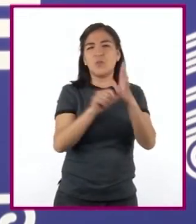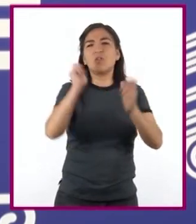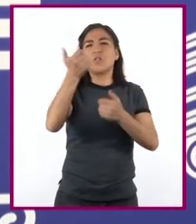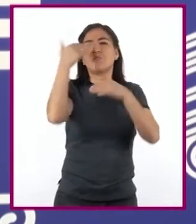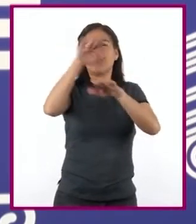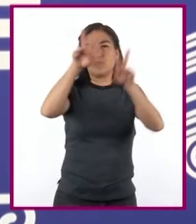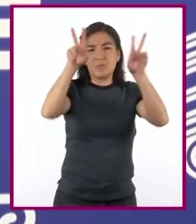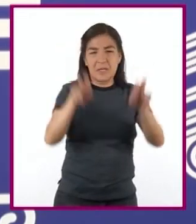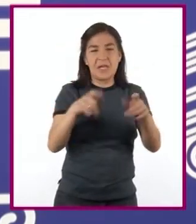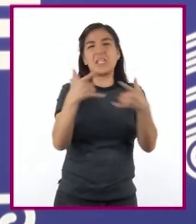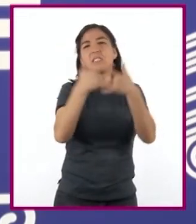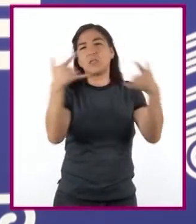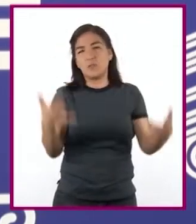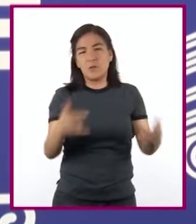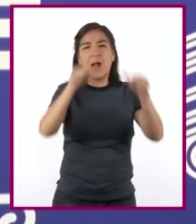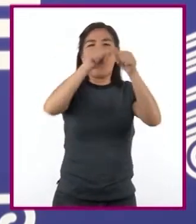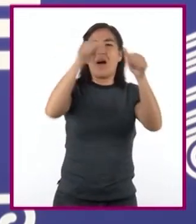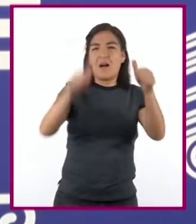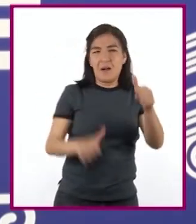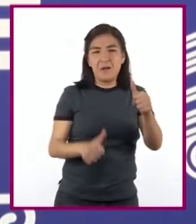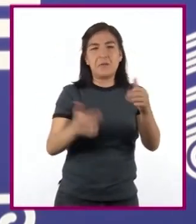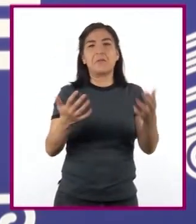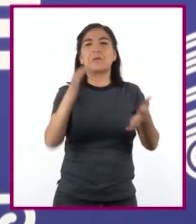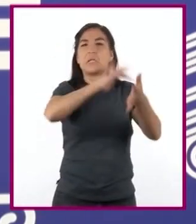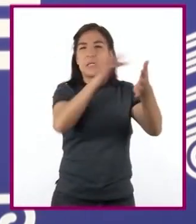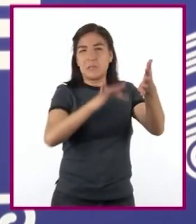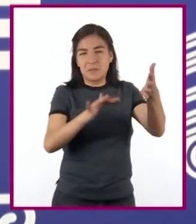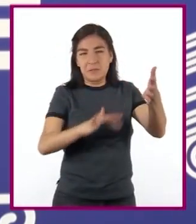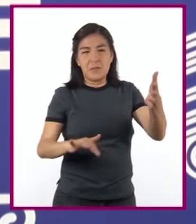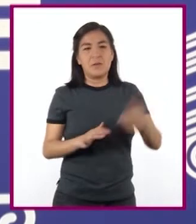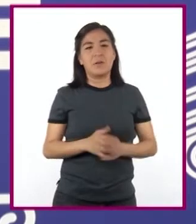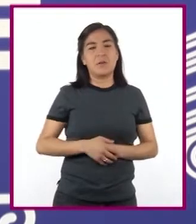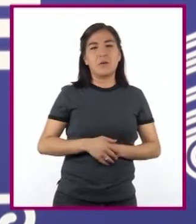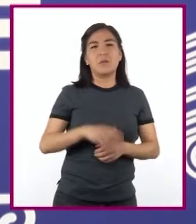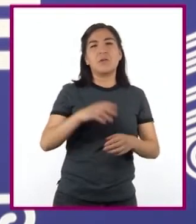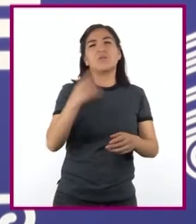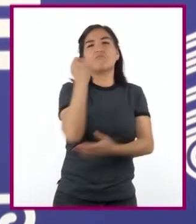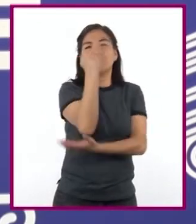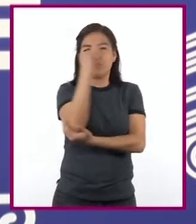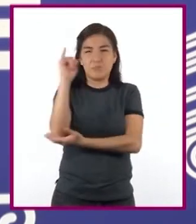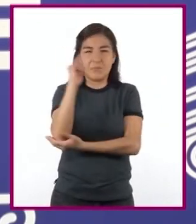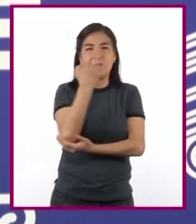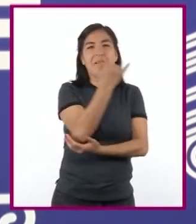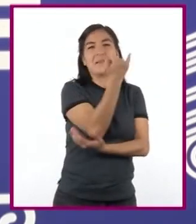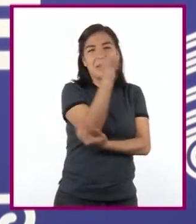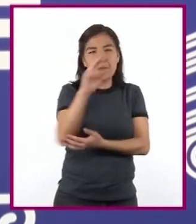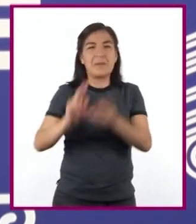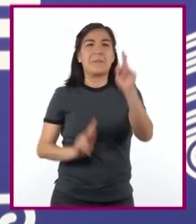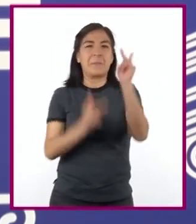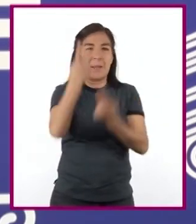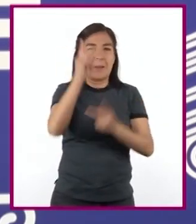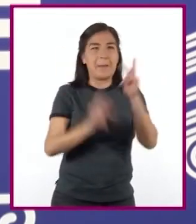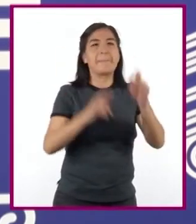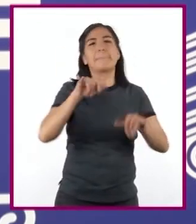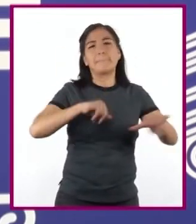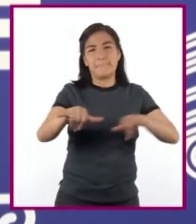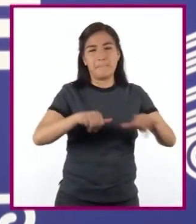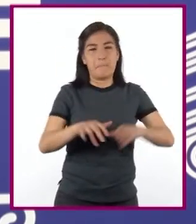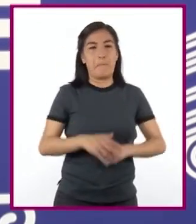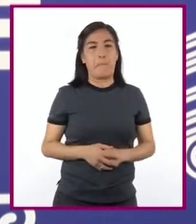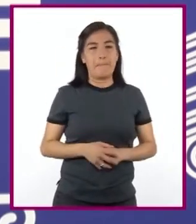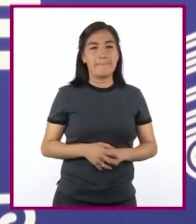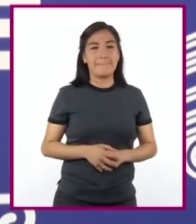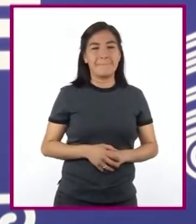como historia, arte, literatura, botánica y geografía. Miguel